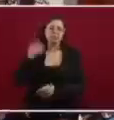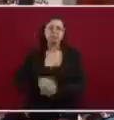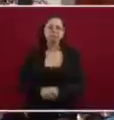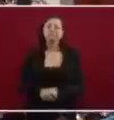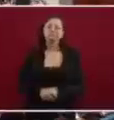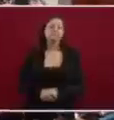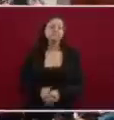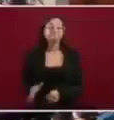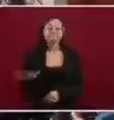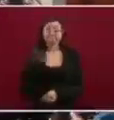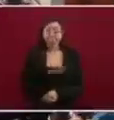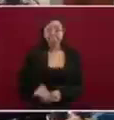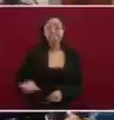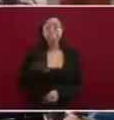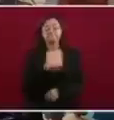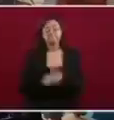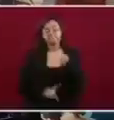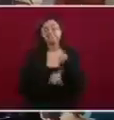es una zona